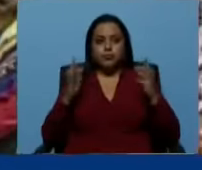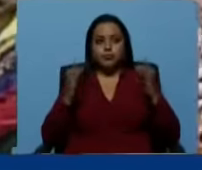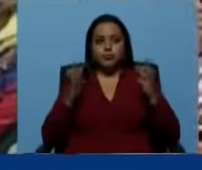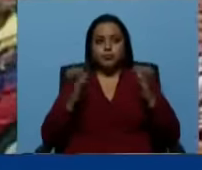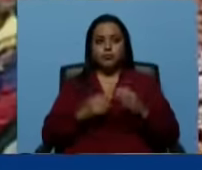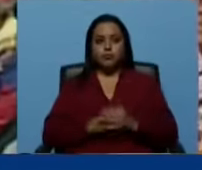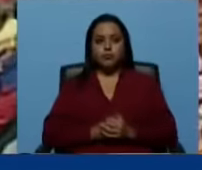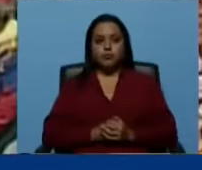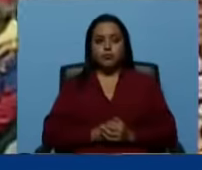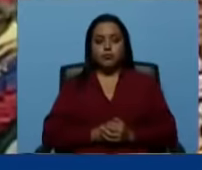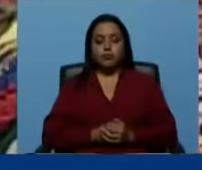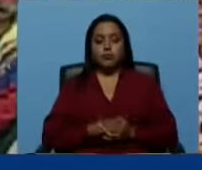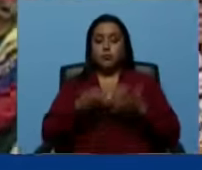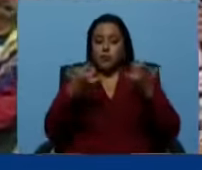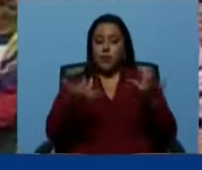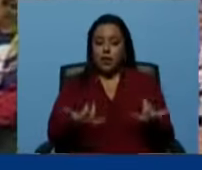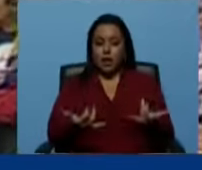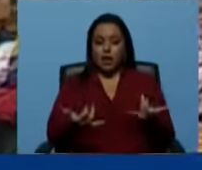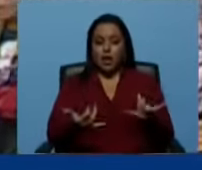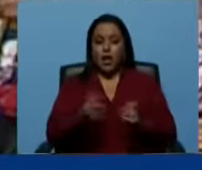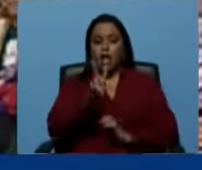Ya van por